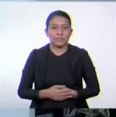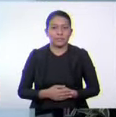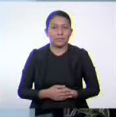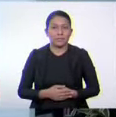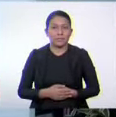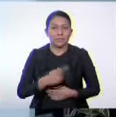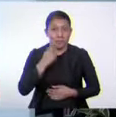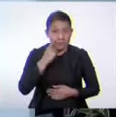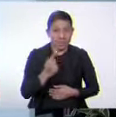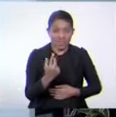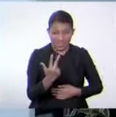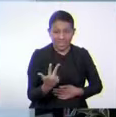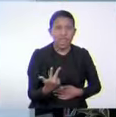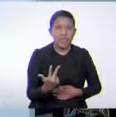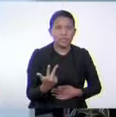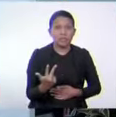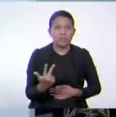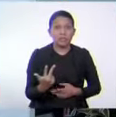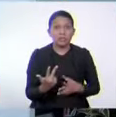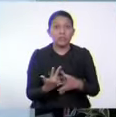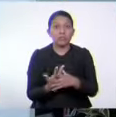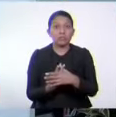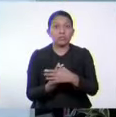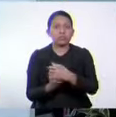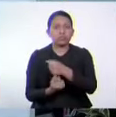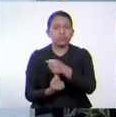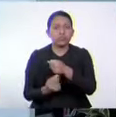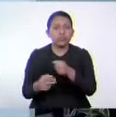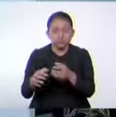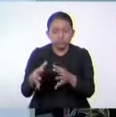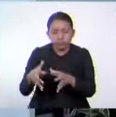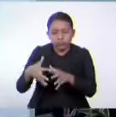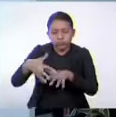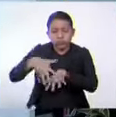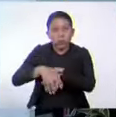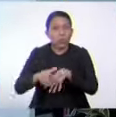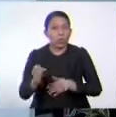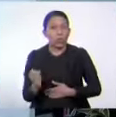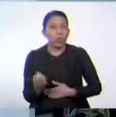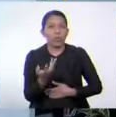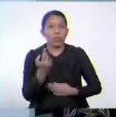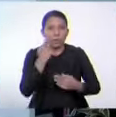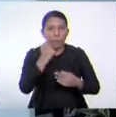A esa mezcla que se da, nos da una nueva configuración.